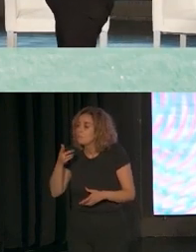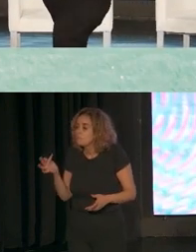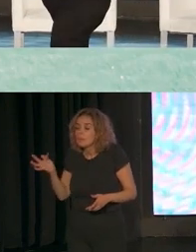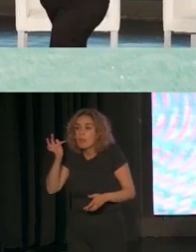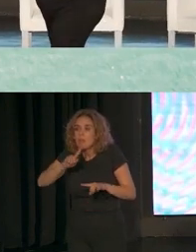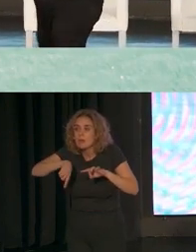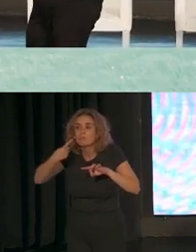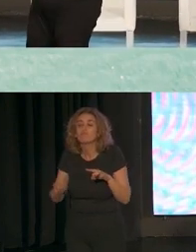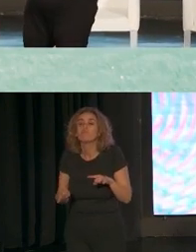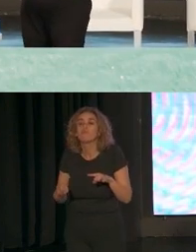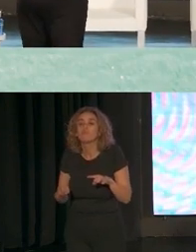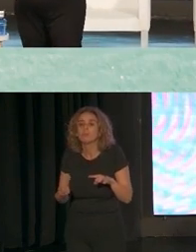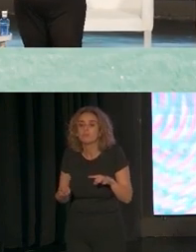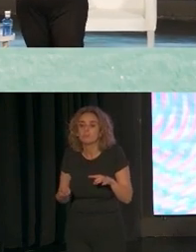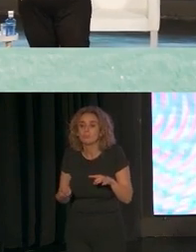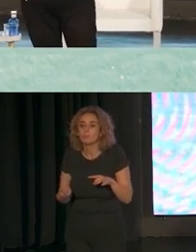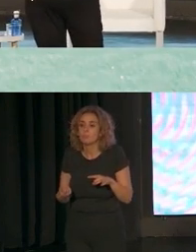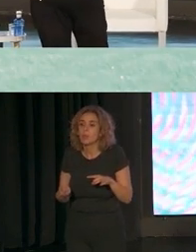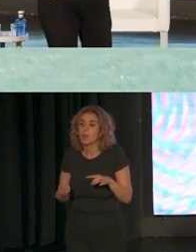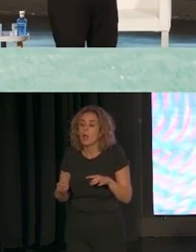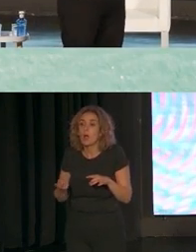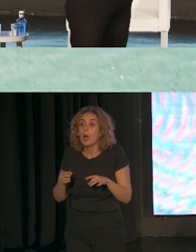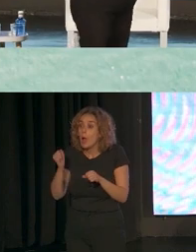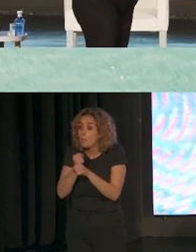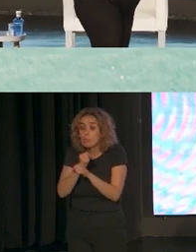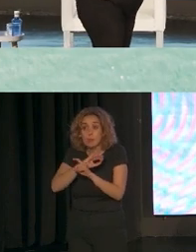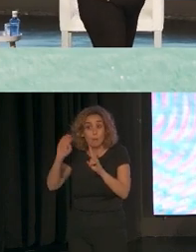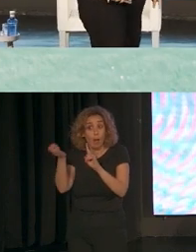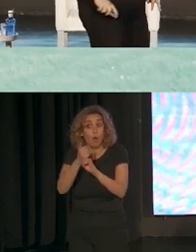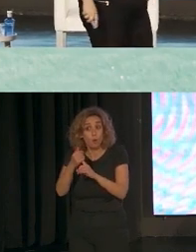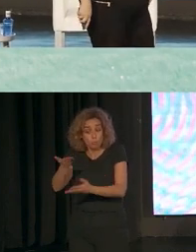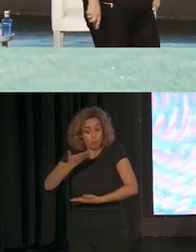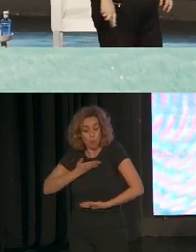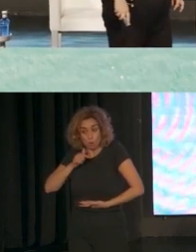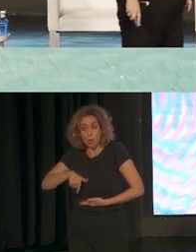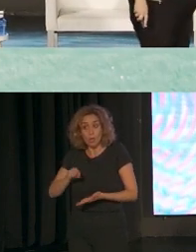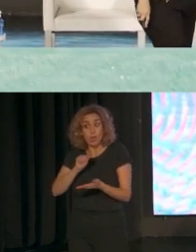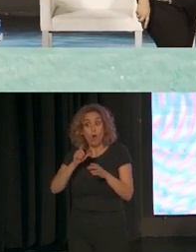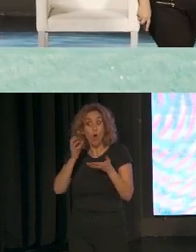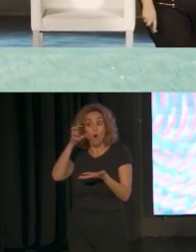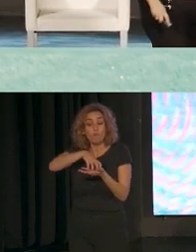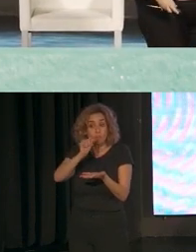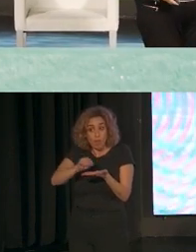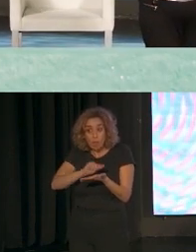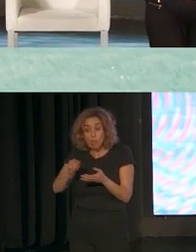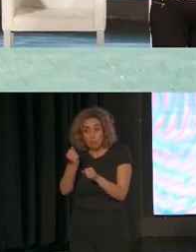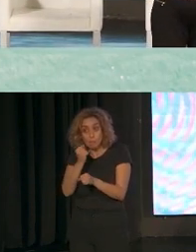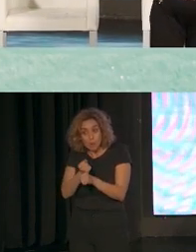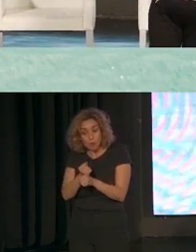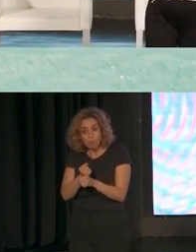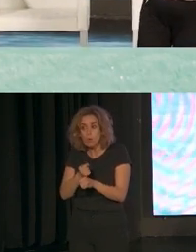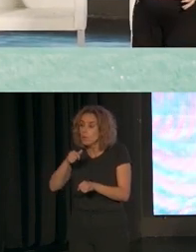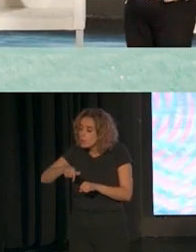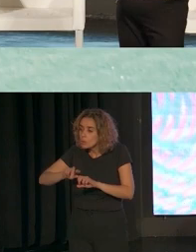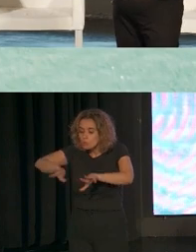poco tiempo después me ayudaron a encontrar trabajo en esta oficina de empleo y eso